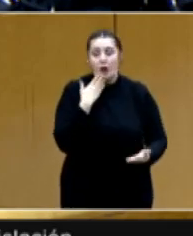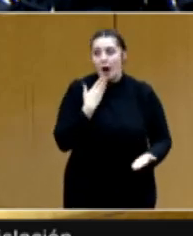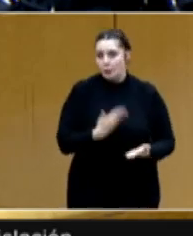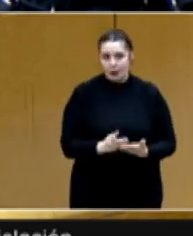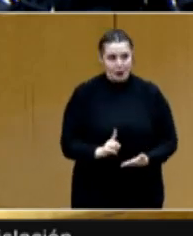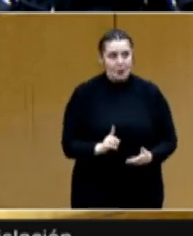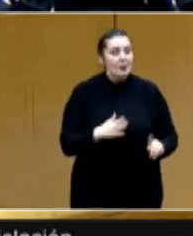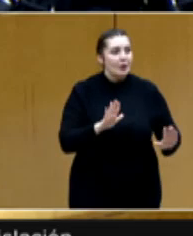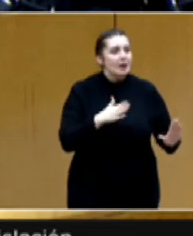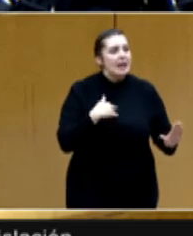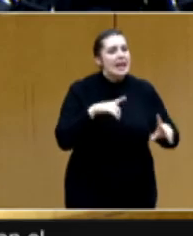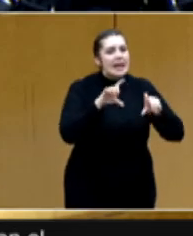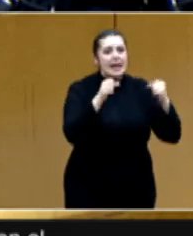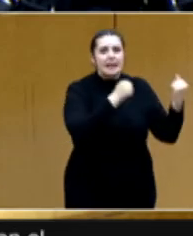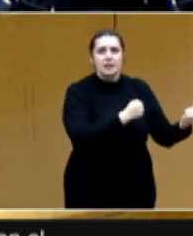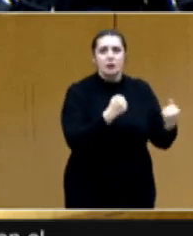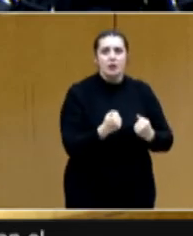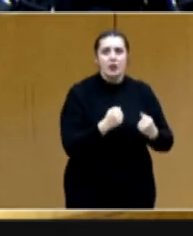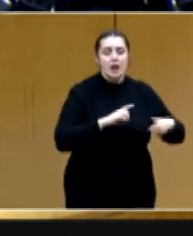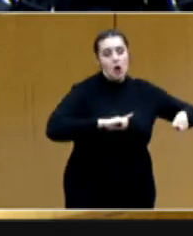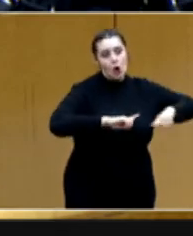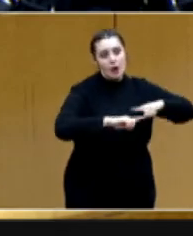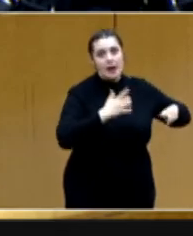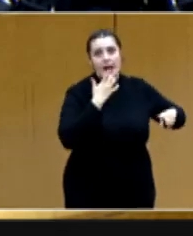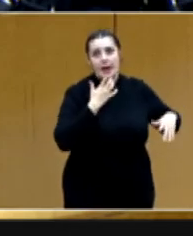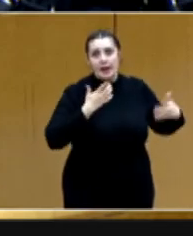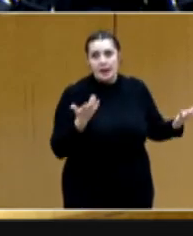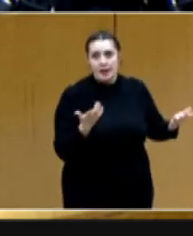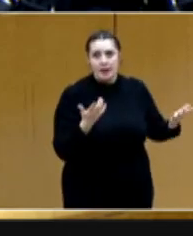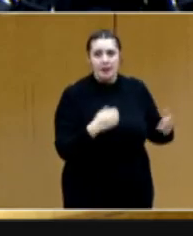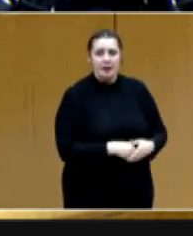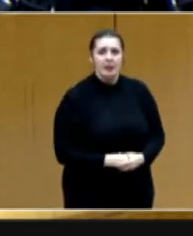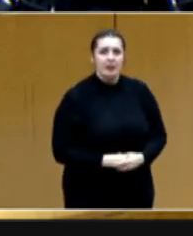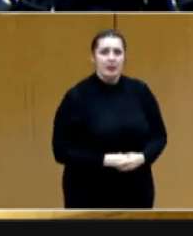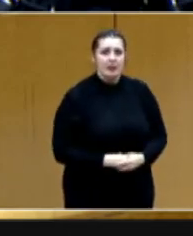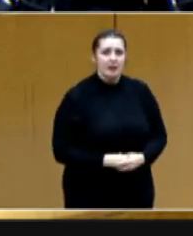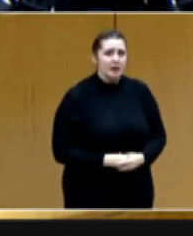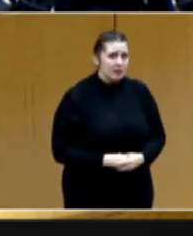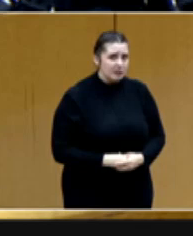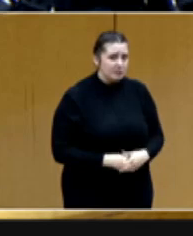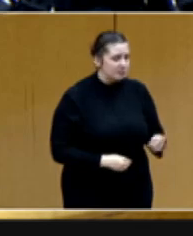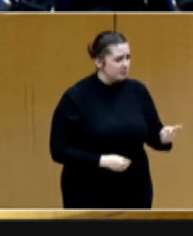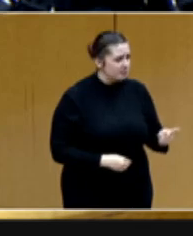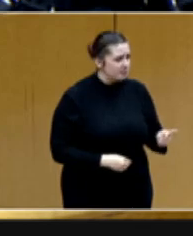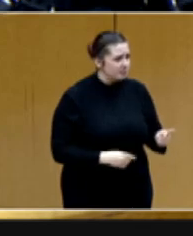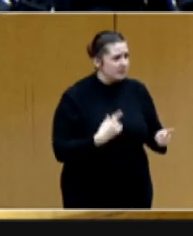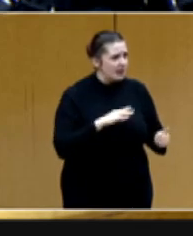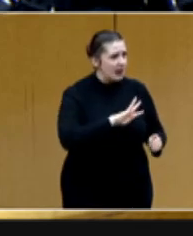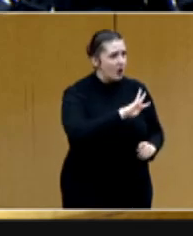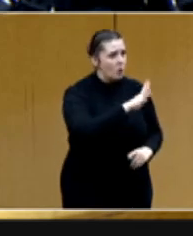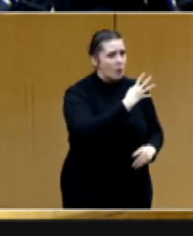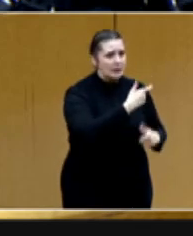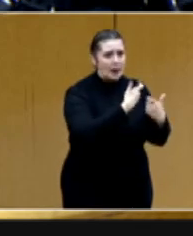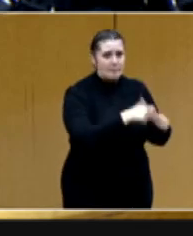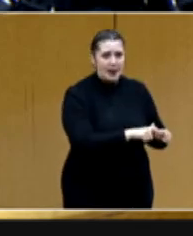instituciones que bien coordinadas Como por ejemplo la concepción de la legítima como pass valores limitada una cuarta parte el haber Italia la parte